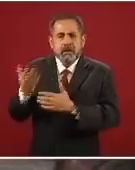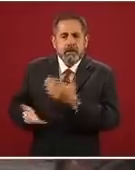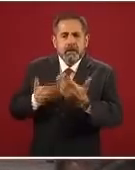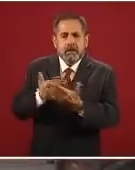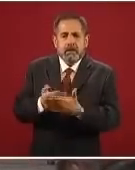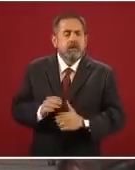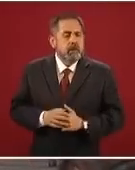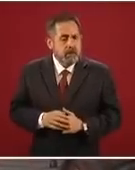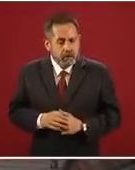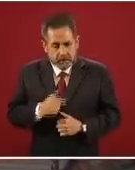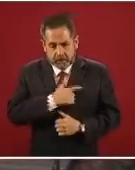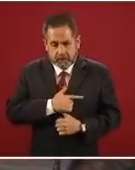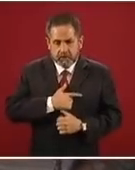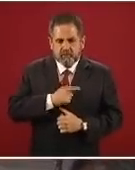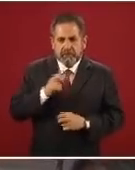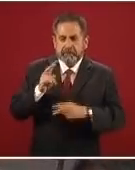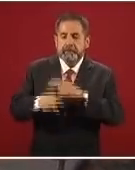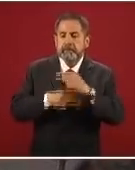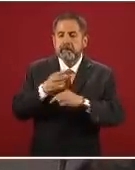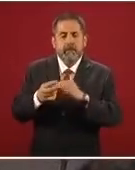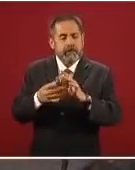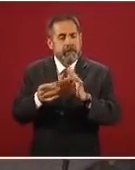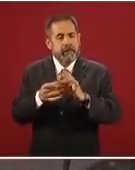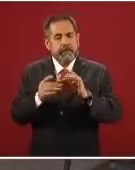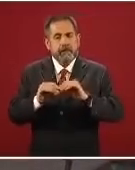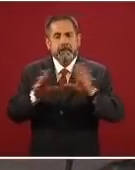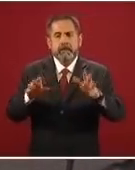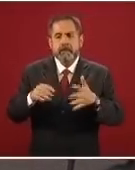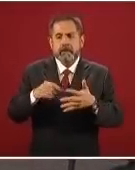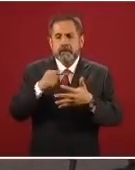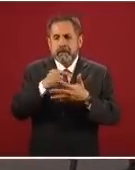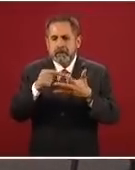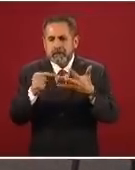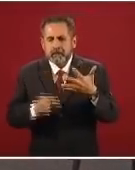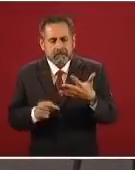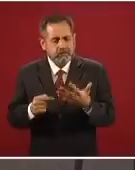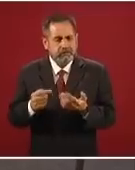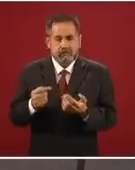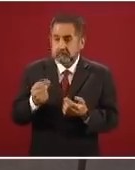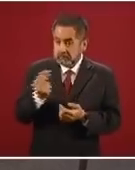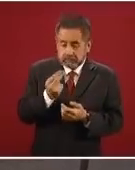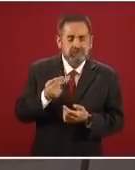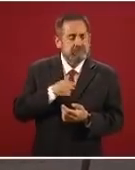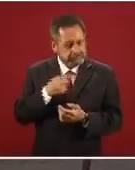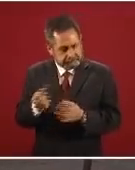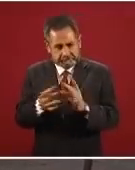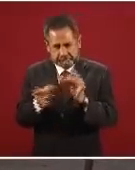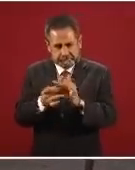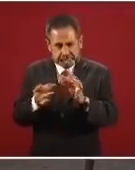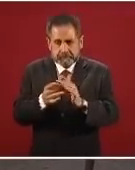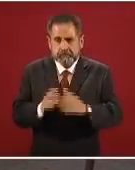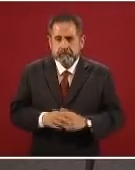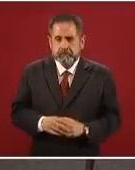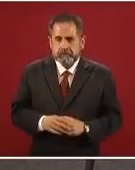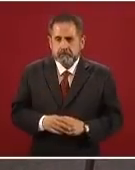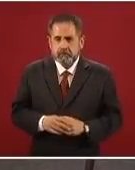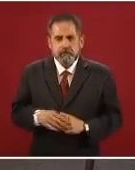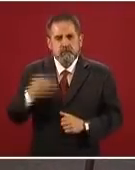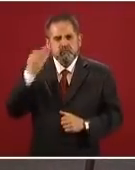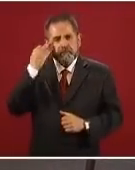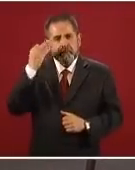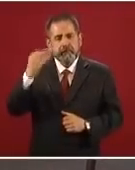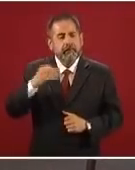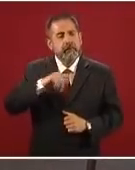dije, con mucho gusto la vamos a explicar cuantas veces sea necesario. Pasaron unos cuantos